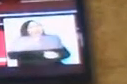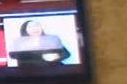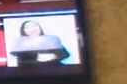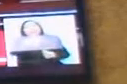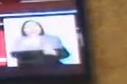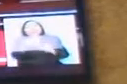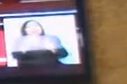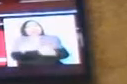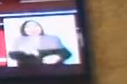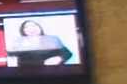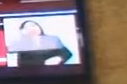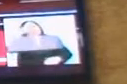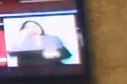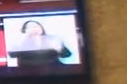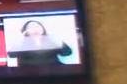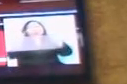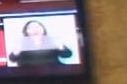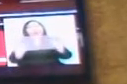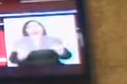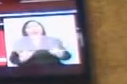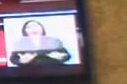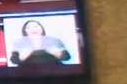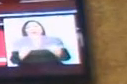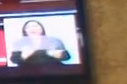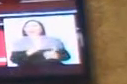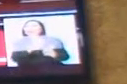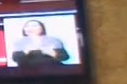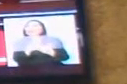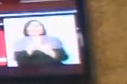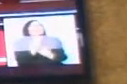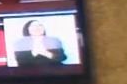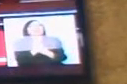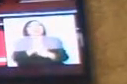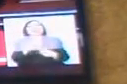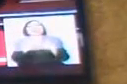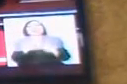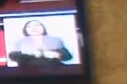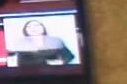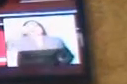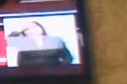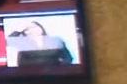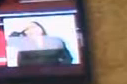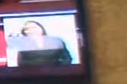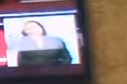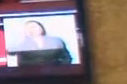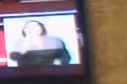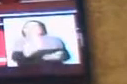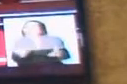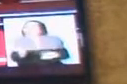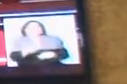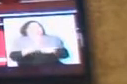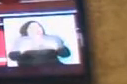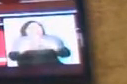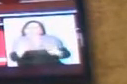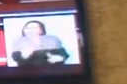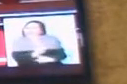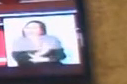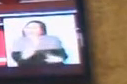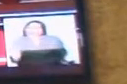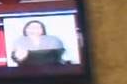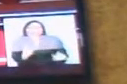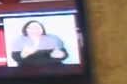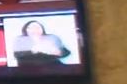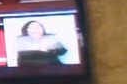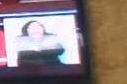soñamos. Desde hoy mismo, todos trabajando por el bien del país. No hay tiempo que perder.